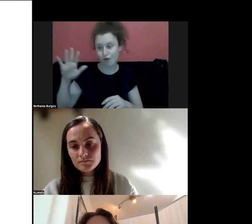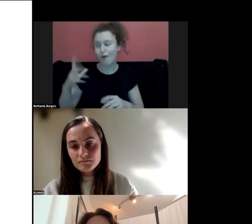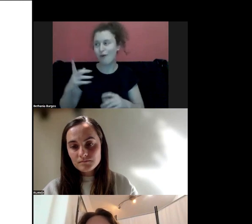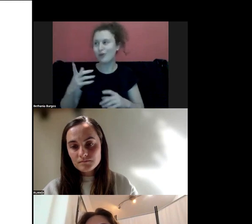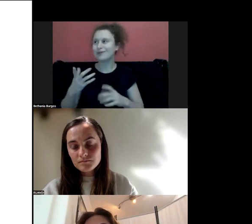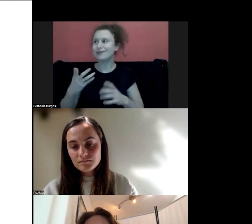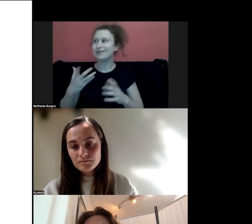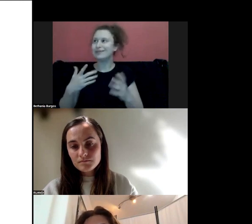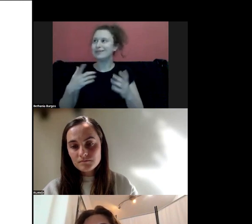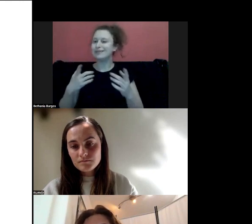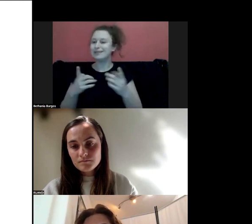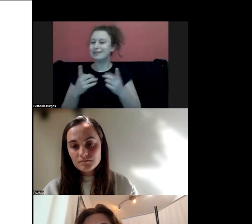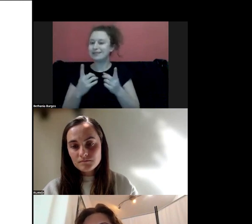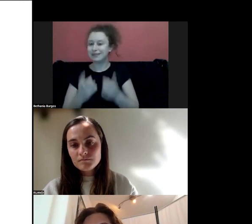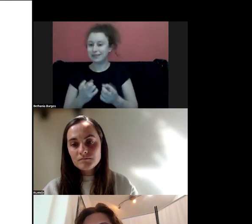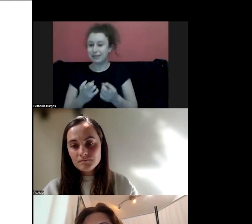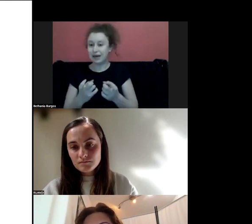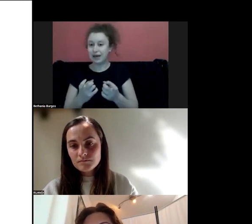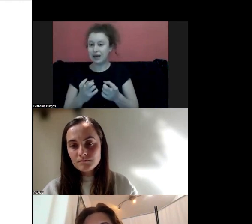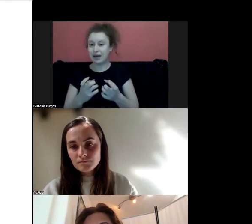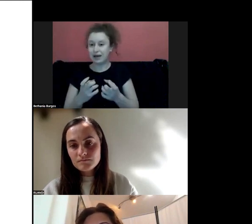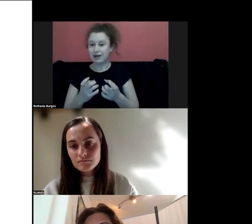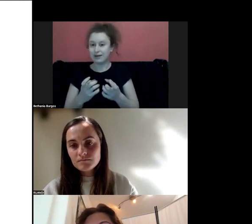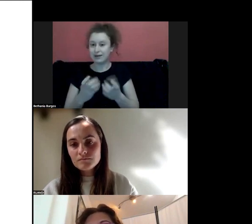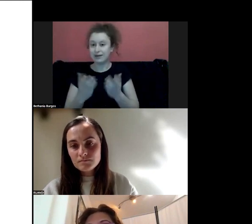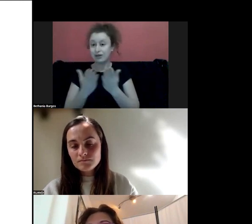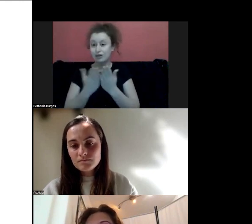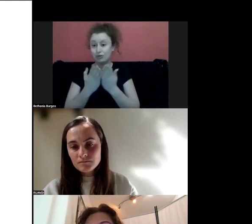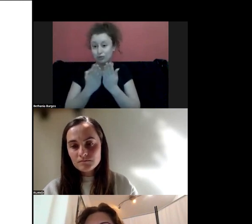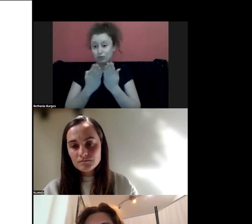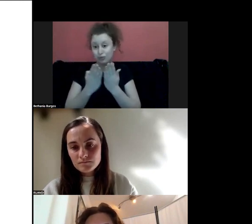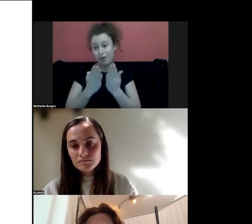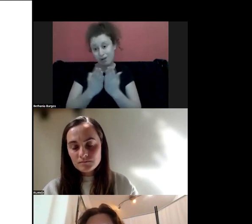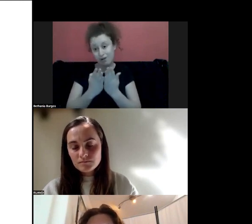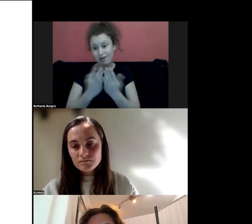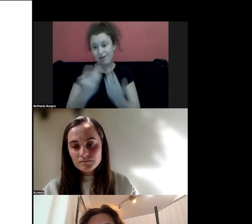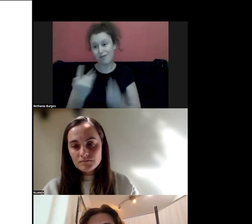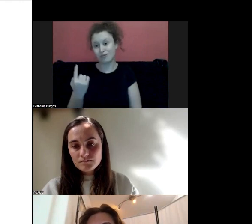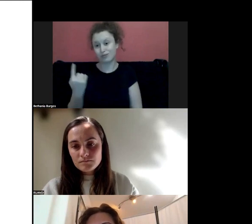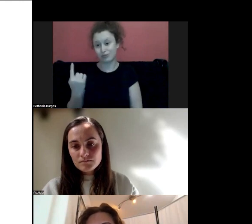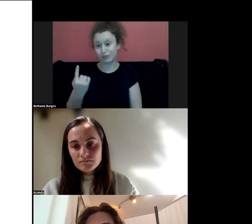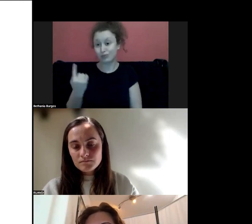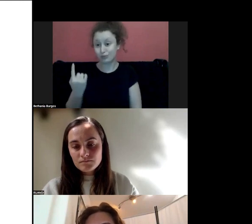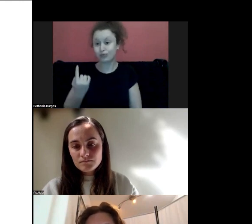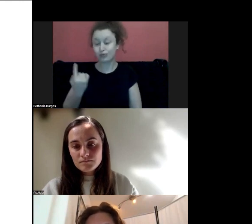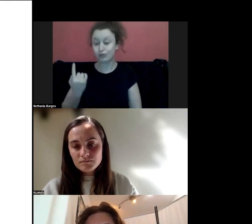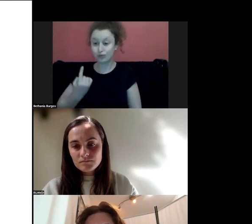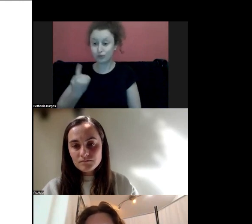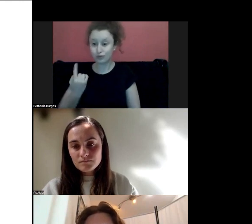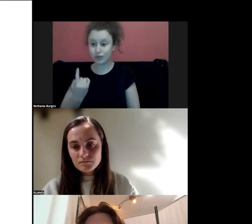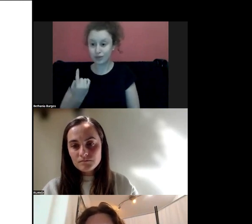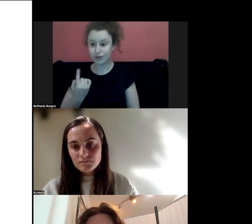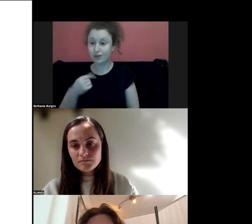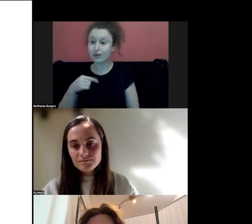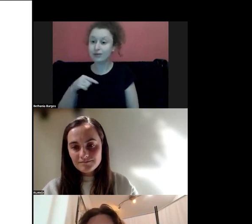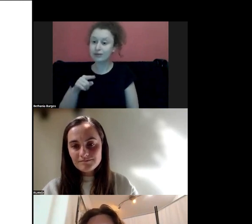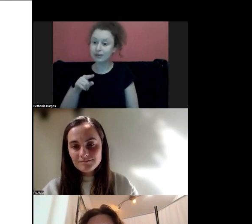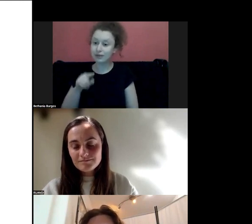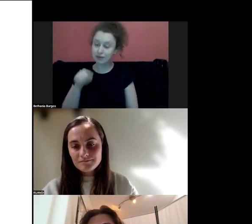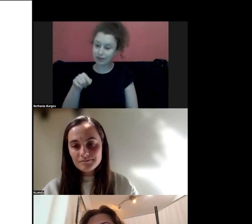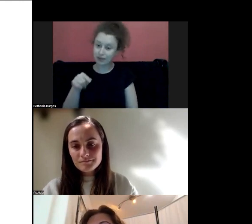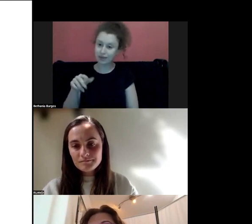en autonomía del paciente y perspectiva de derechos, que dudo mucho que en las universidades se hable de este